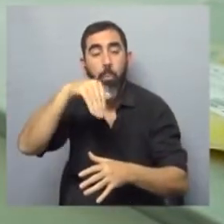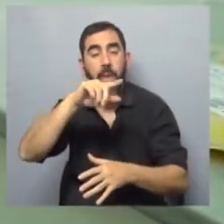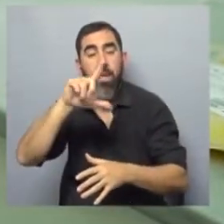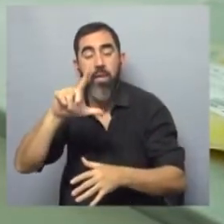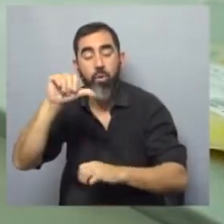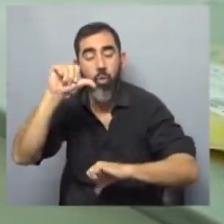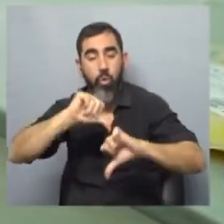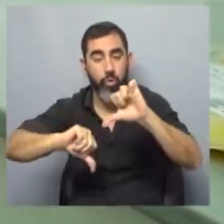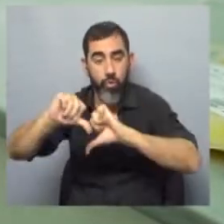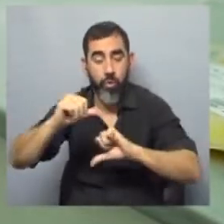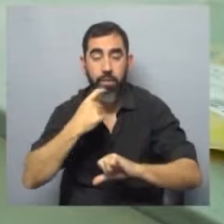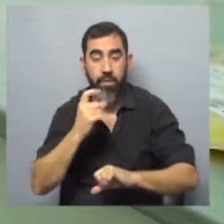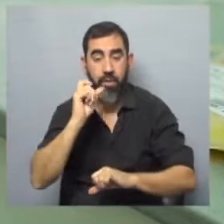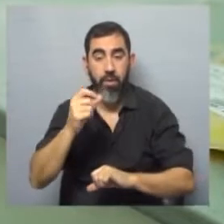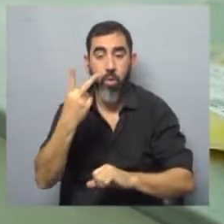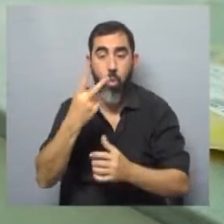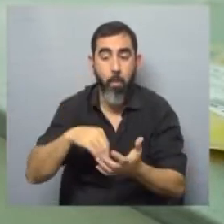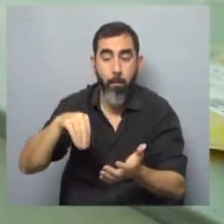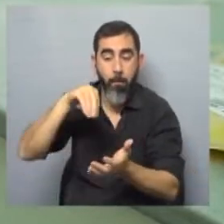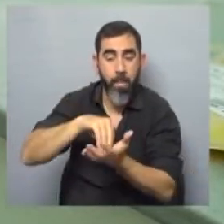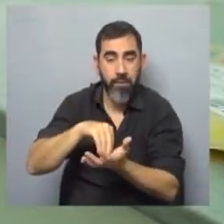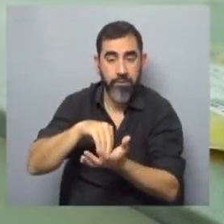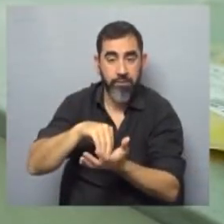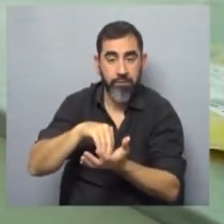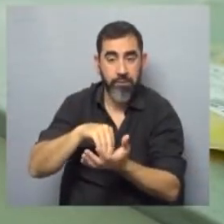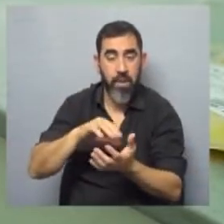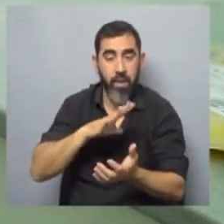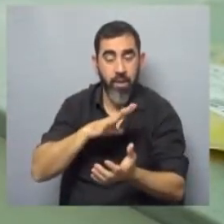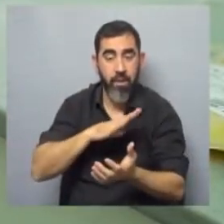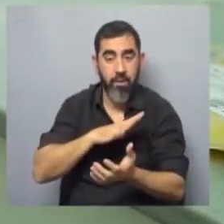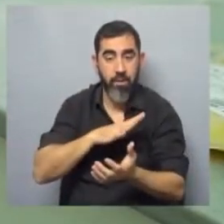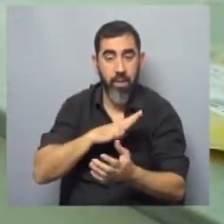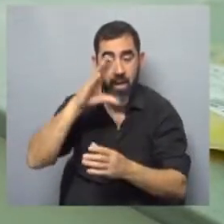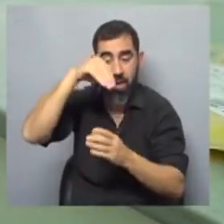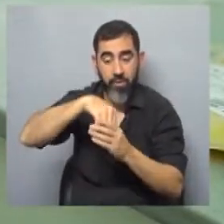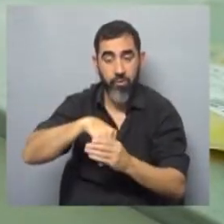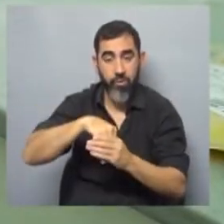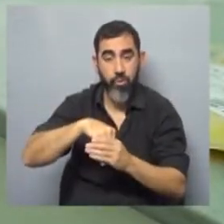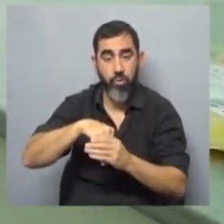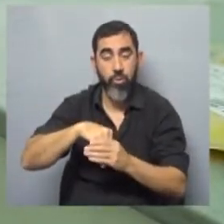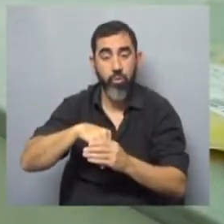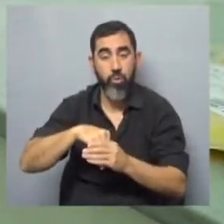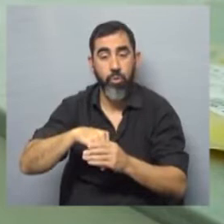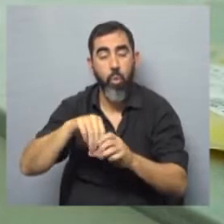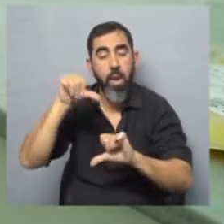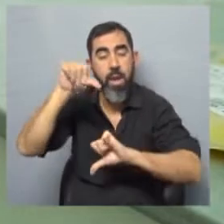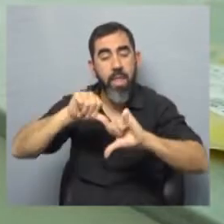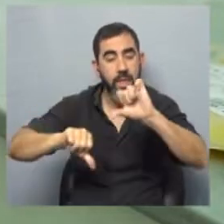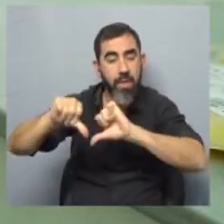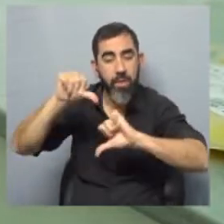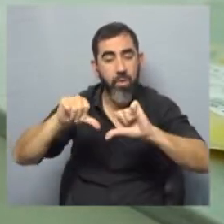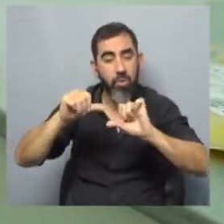sangre. Después tenemos 2 bolsitas más satélites, en este caso, en la cual dentro de ellas hay una solución preservadora que, si la ven,